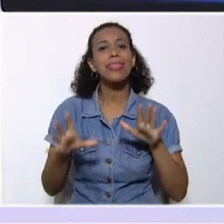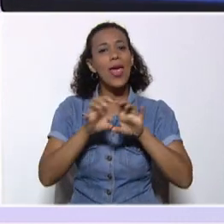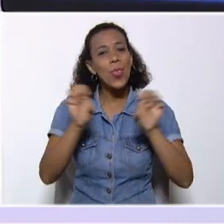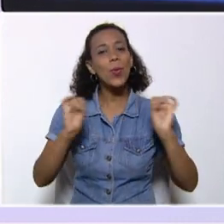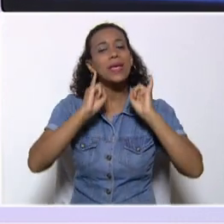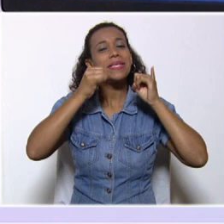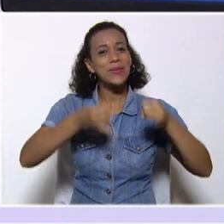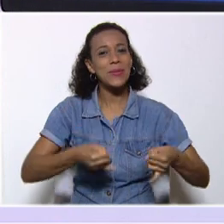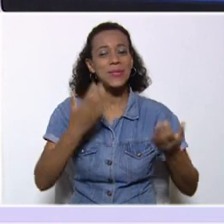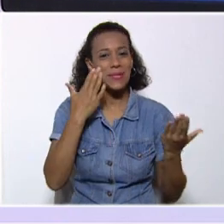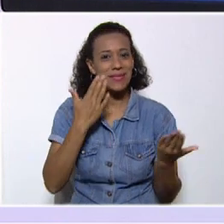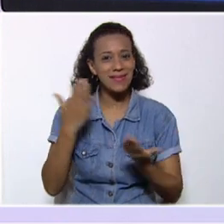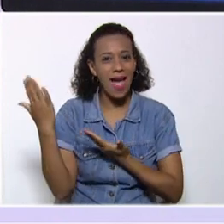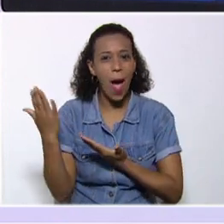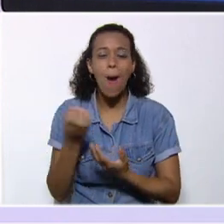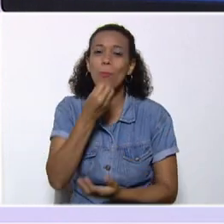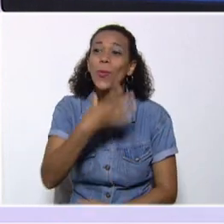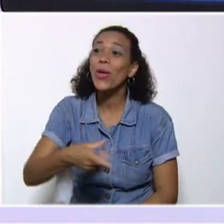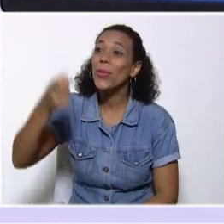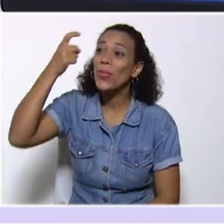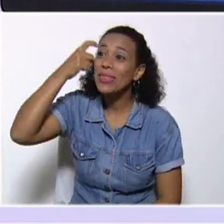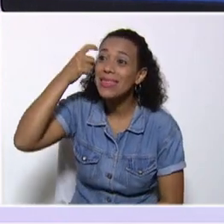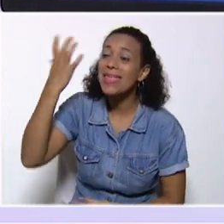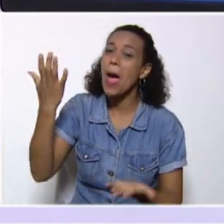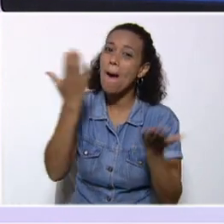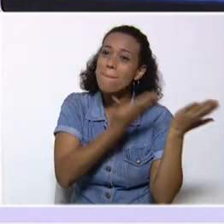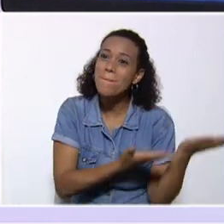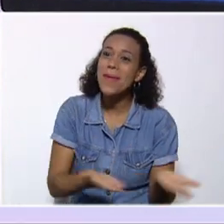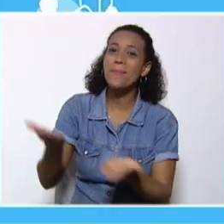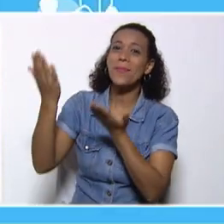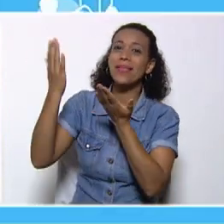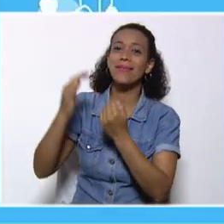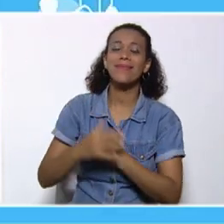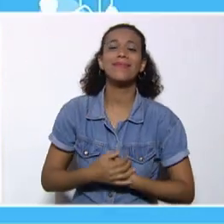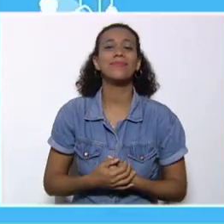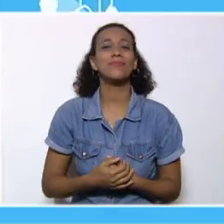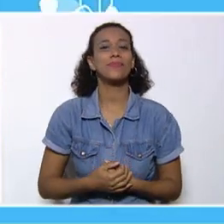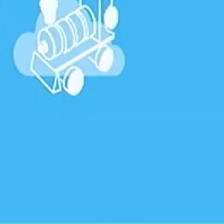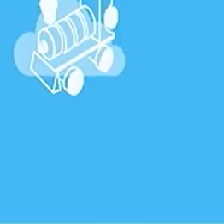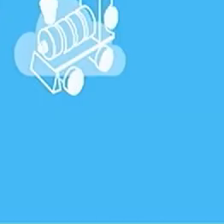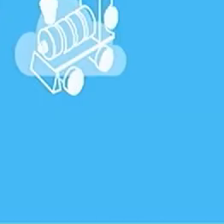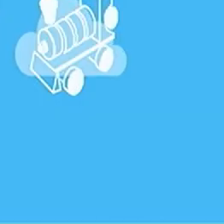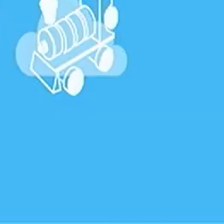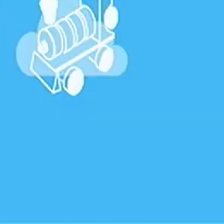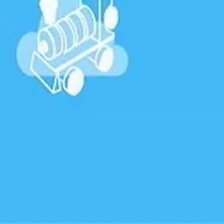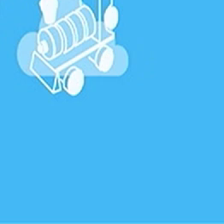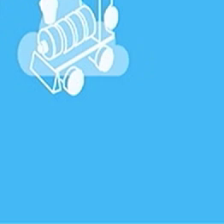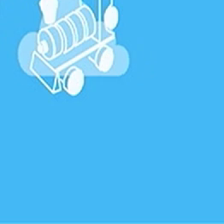de educación inicial. Muy buenos días, maestra. Bienvenida a su casa.